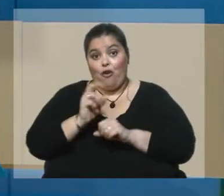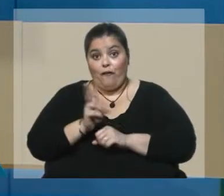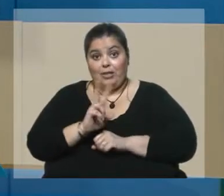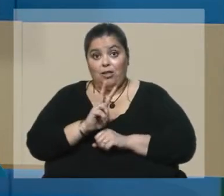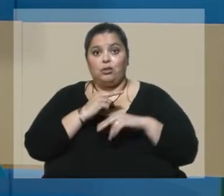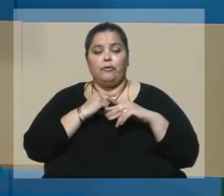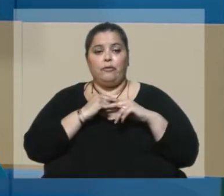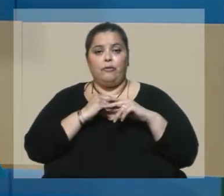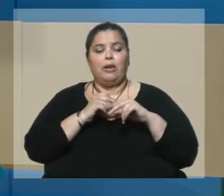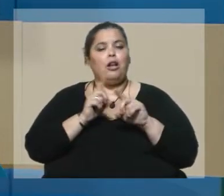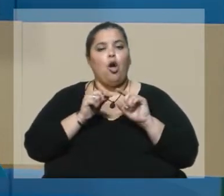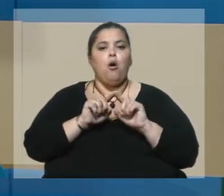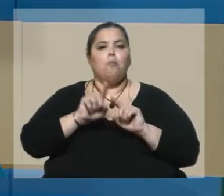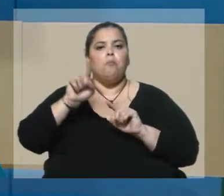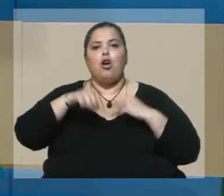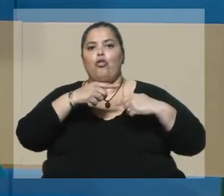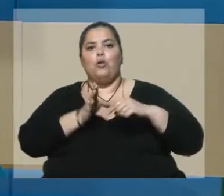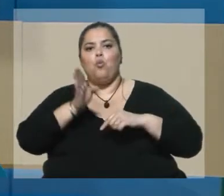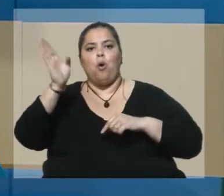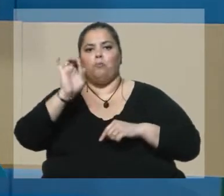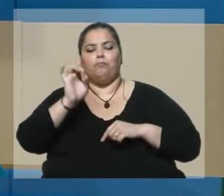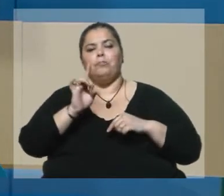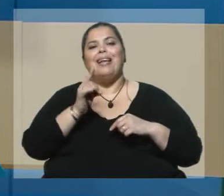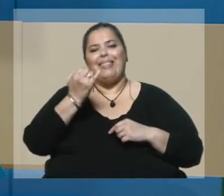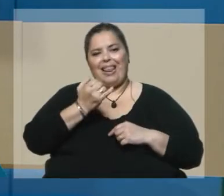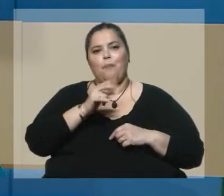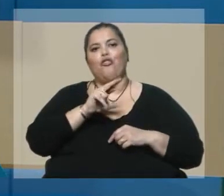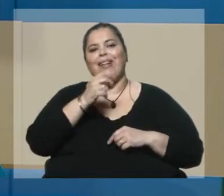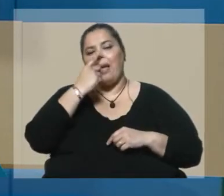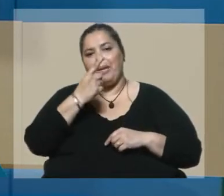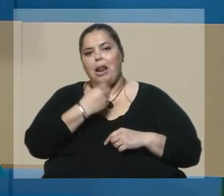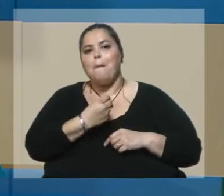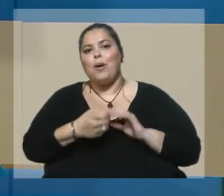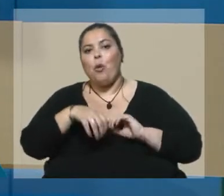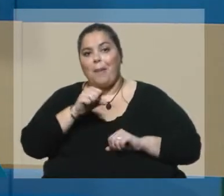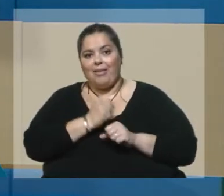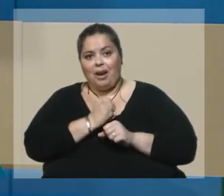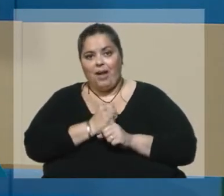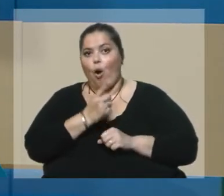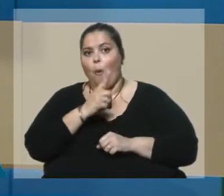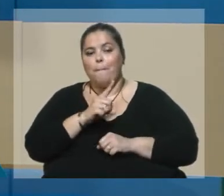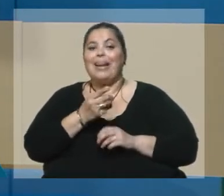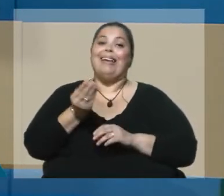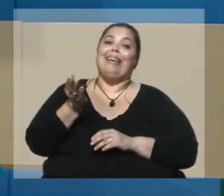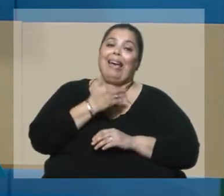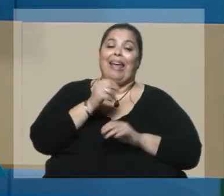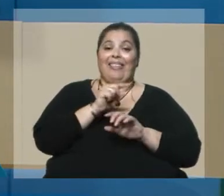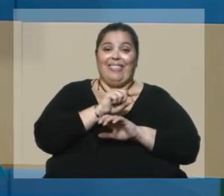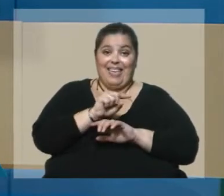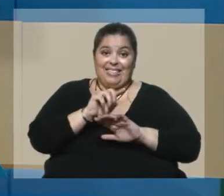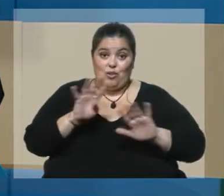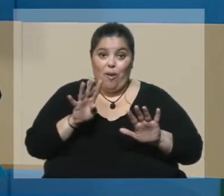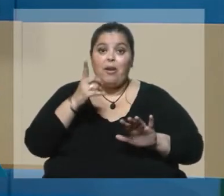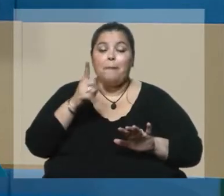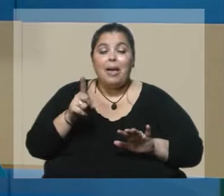O sea no estamos con 30.000 puestos de trabajo más que en 2019 pero en 2022 no ha mostrado esa tendencia al